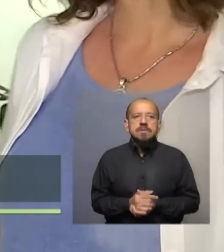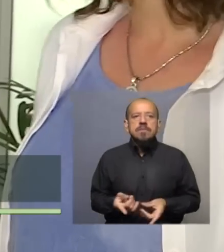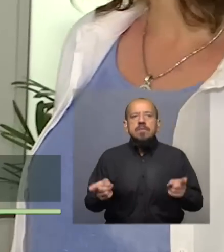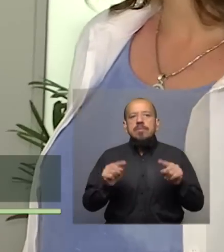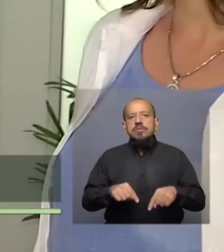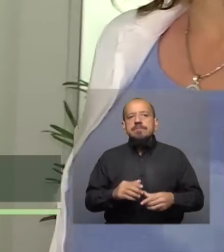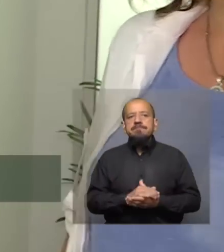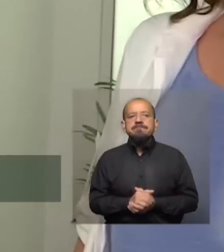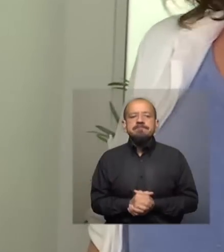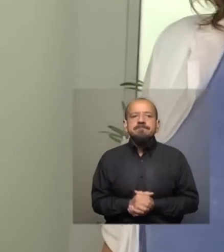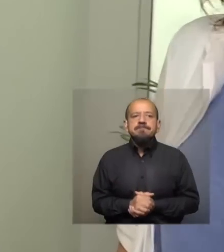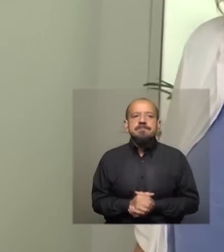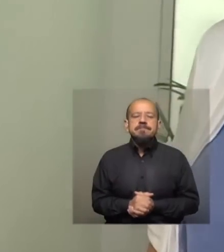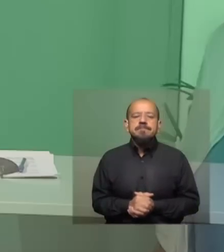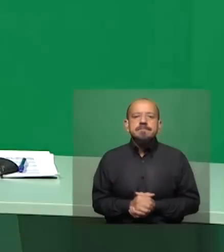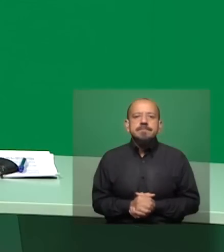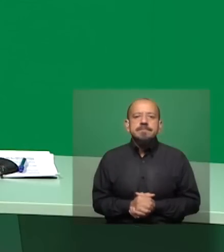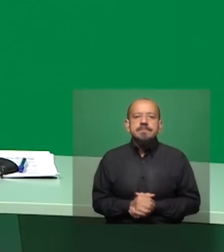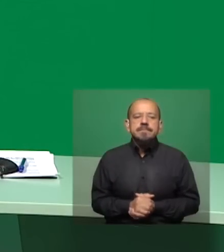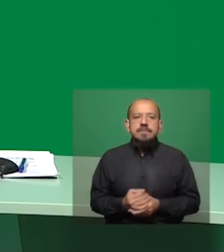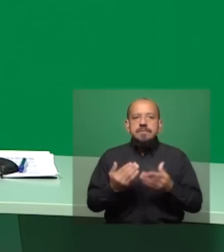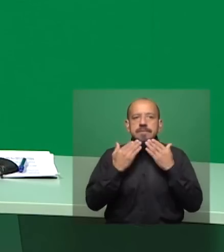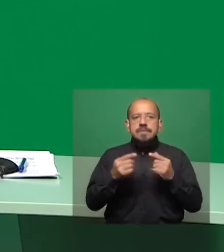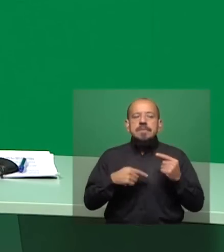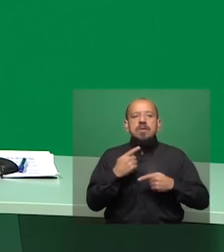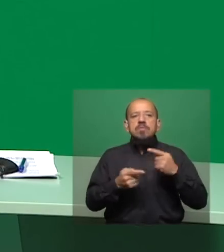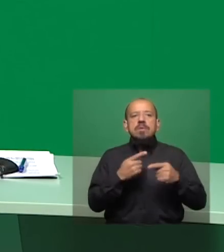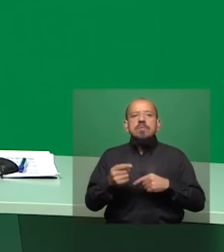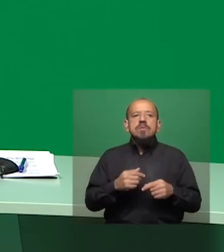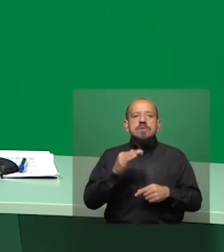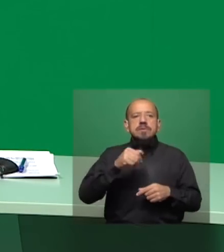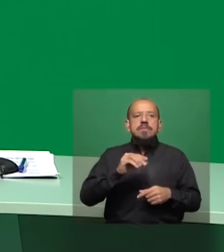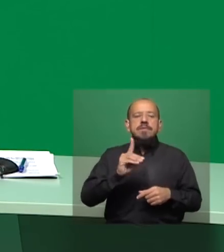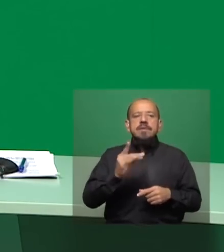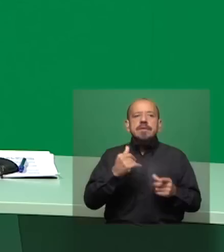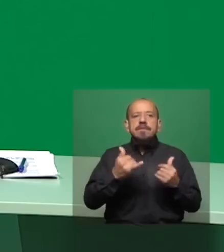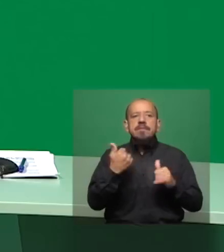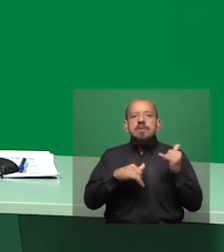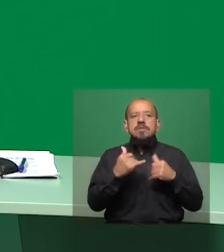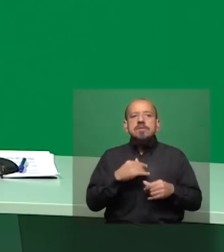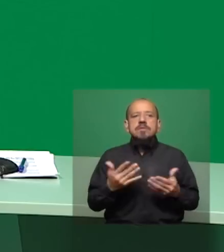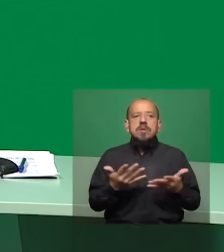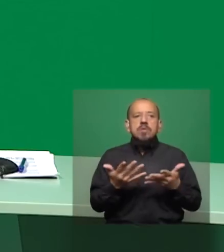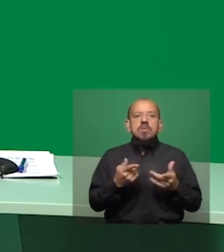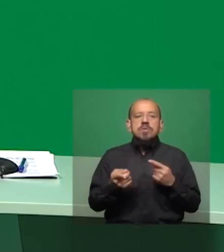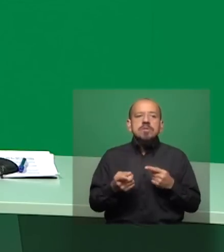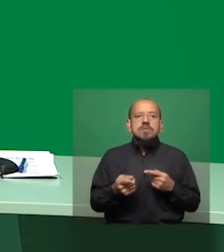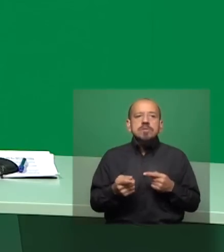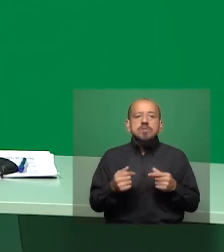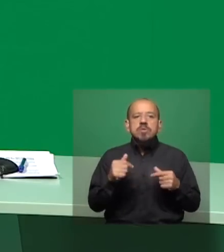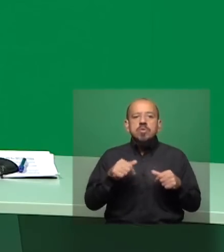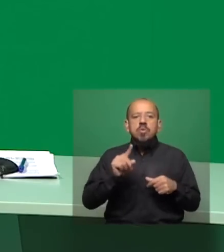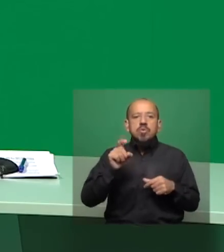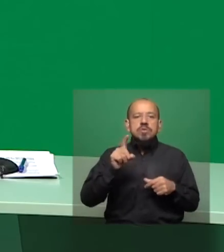a piso compañeros cuando quieran Muchas gracias Diego seguimos adelante haciendo mbd noticias antes de ir a otro móvil les comentamos que recientemente